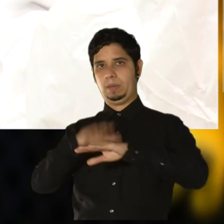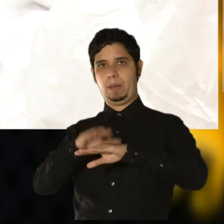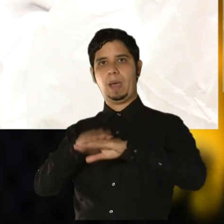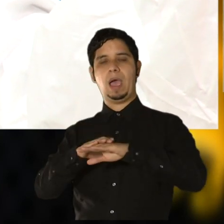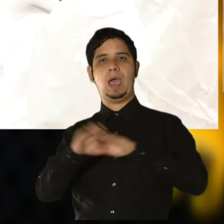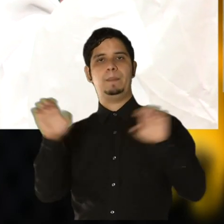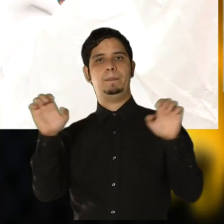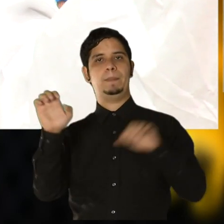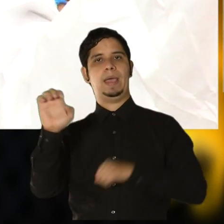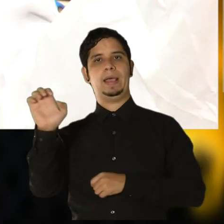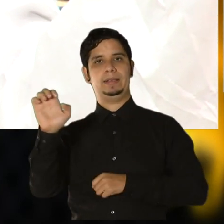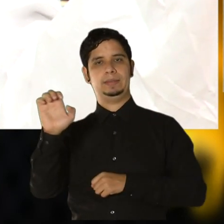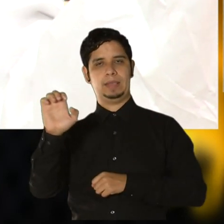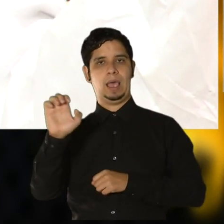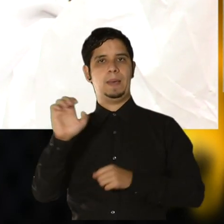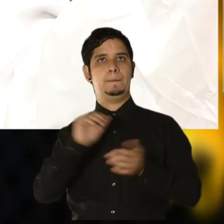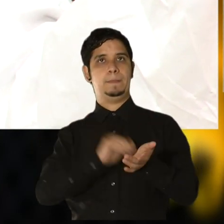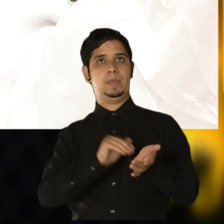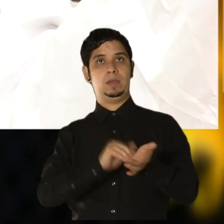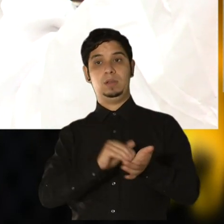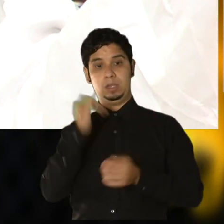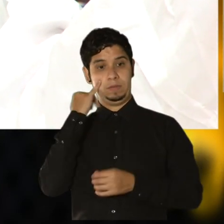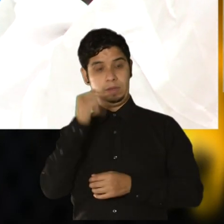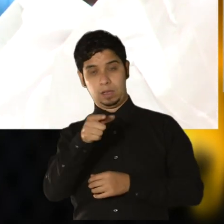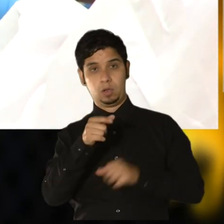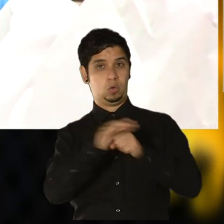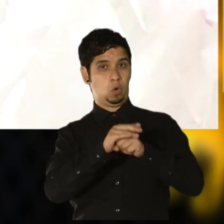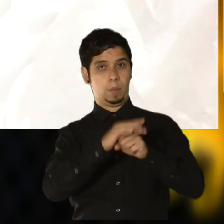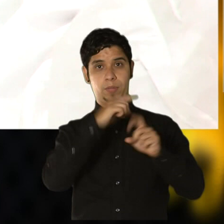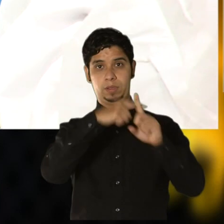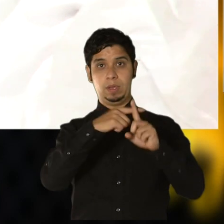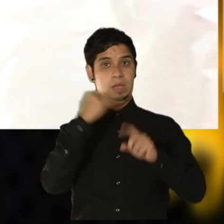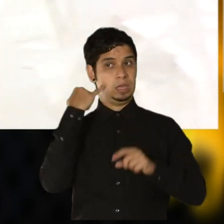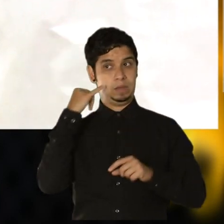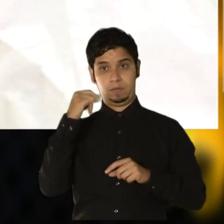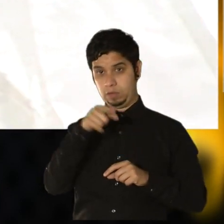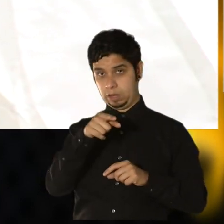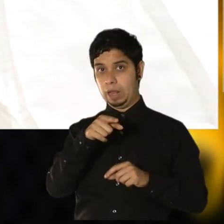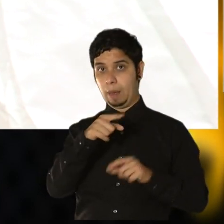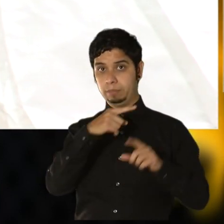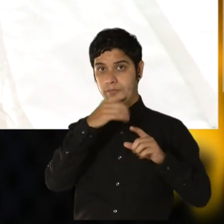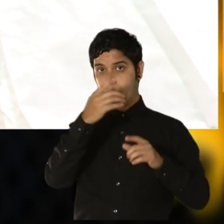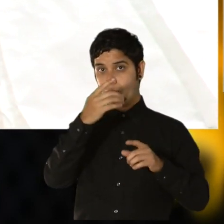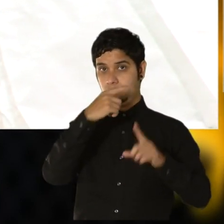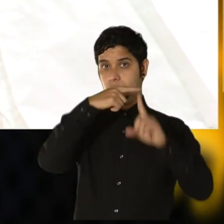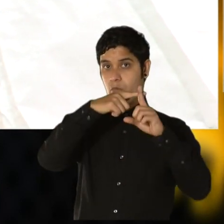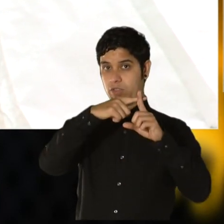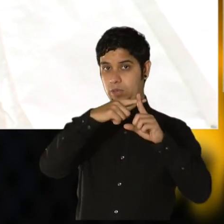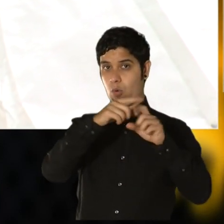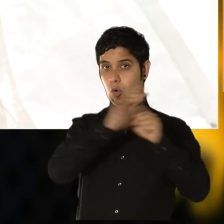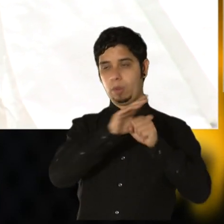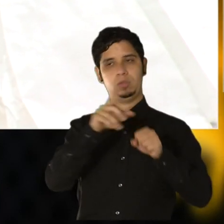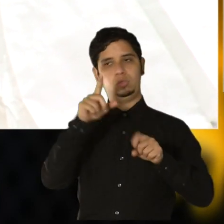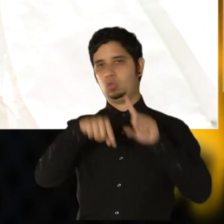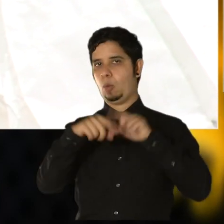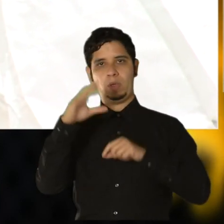que te preguntaban si él era caso de COVID positivo y si fuese así no te lo buscaban. Así que tú tenías que tomar la decisión